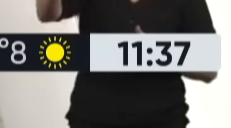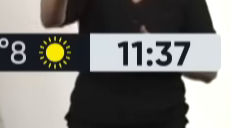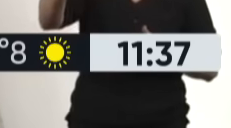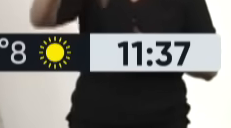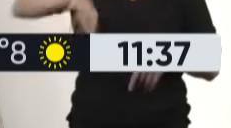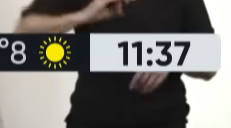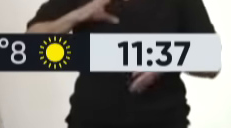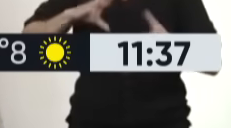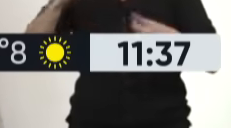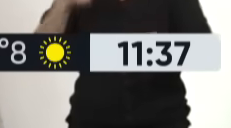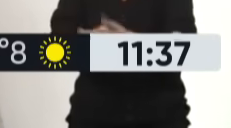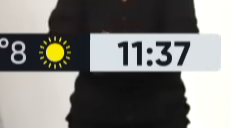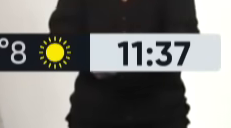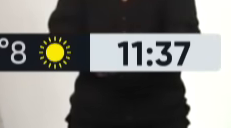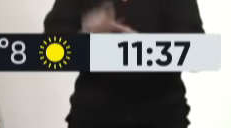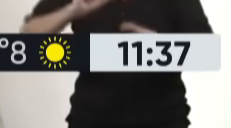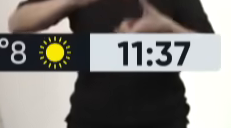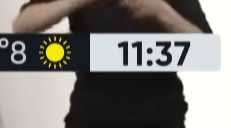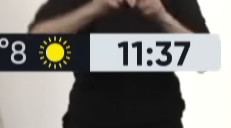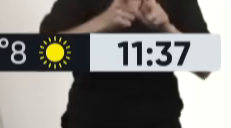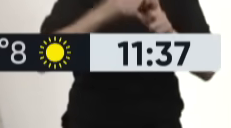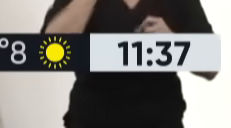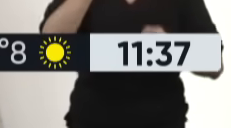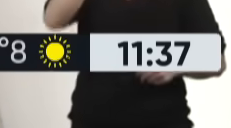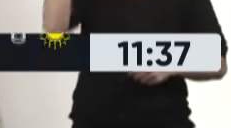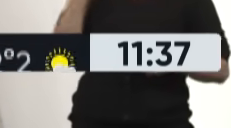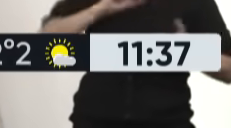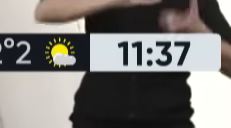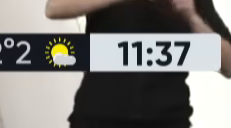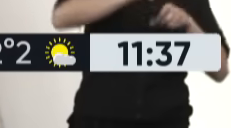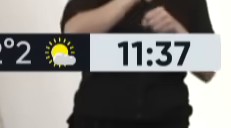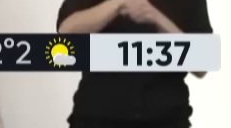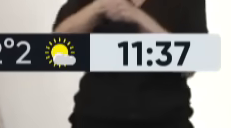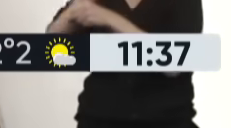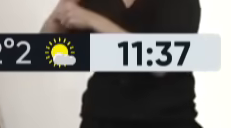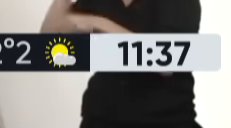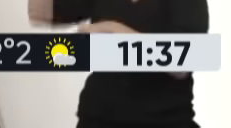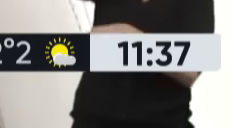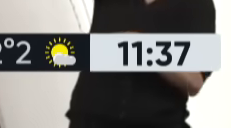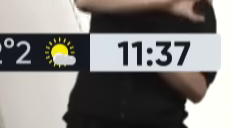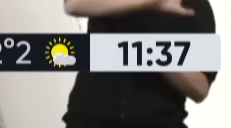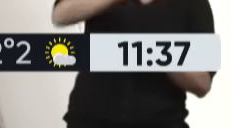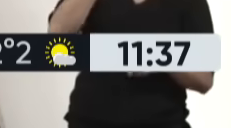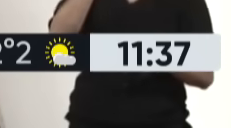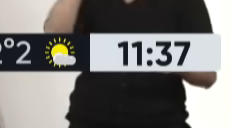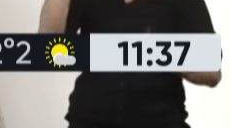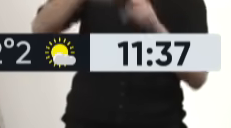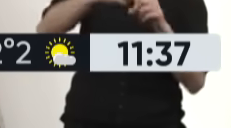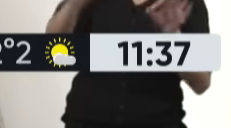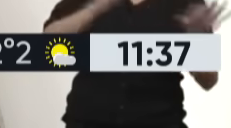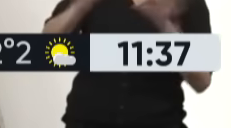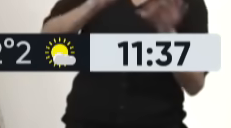2025, en las transferencias automáticas de Nación a las provincias. Van a consignar ese número, esa baja de